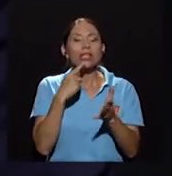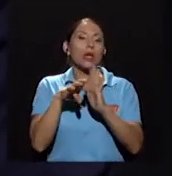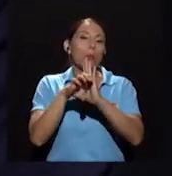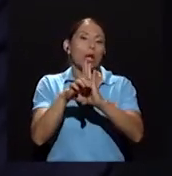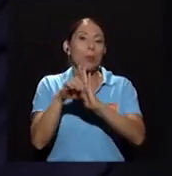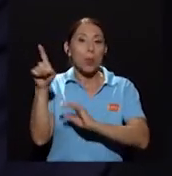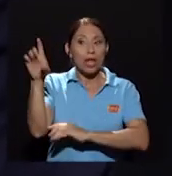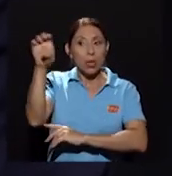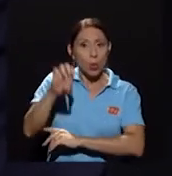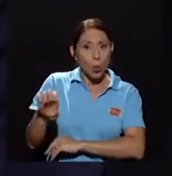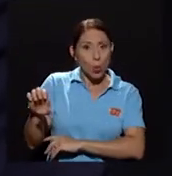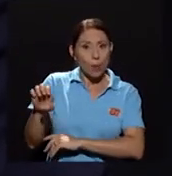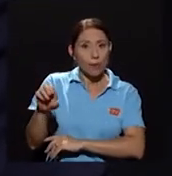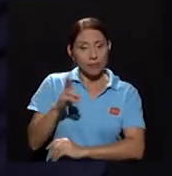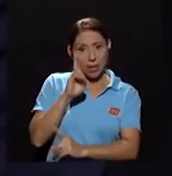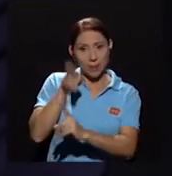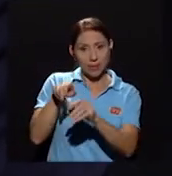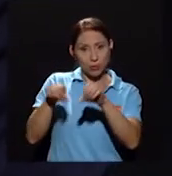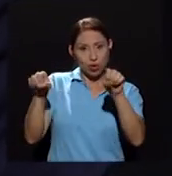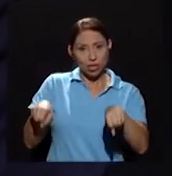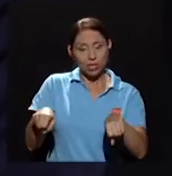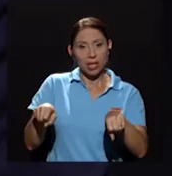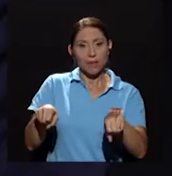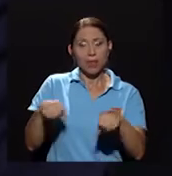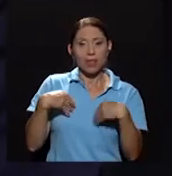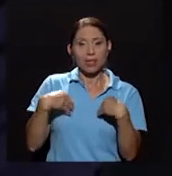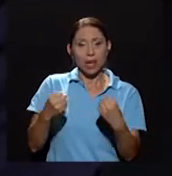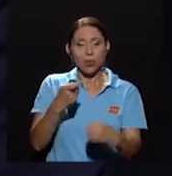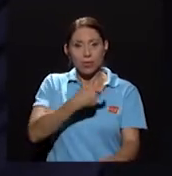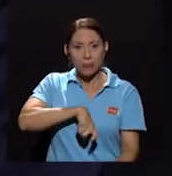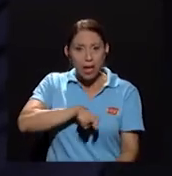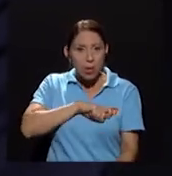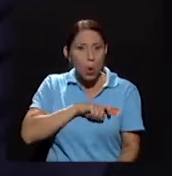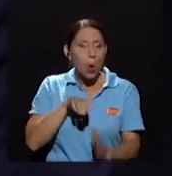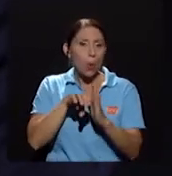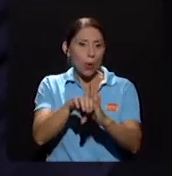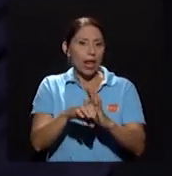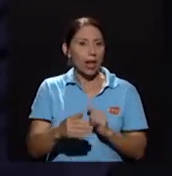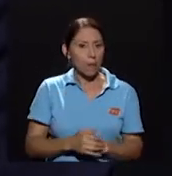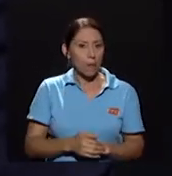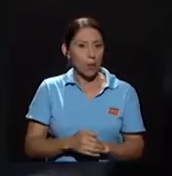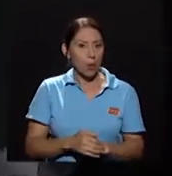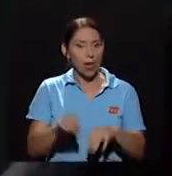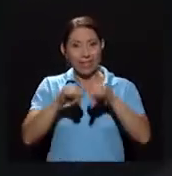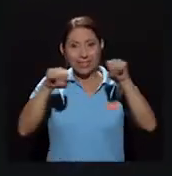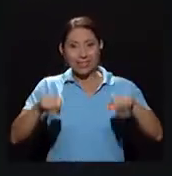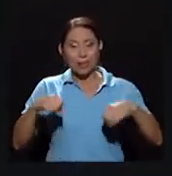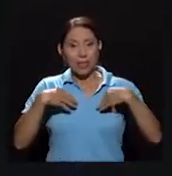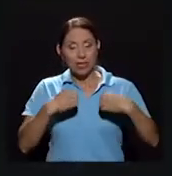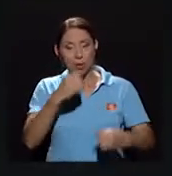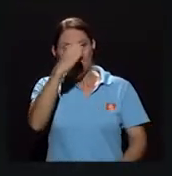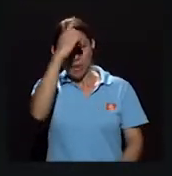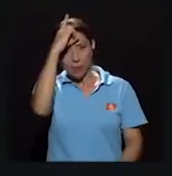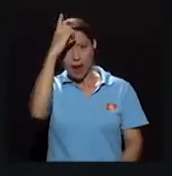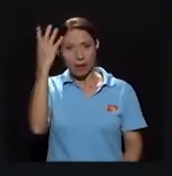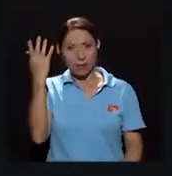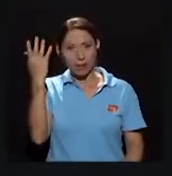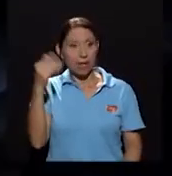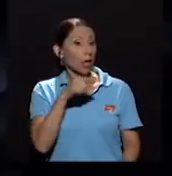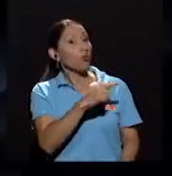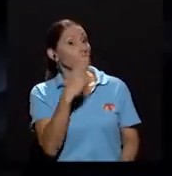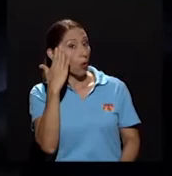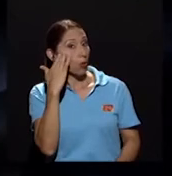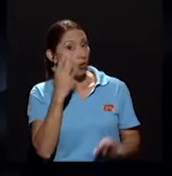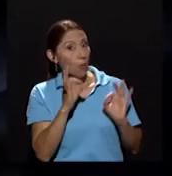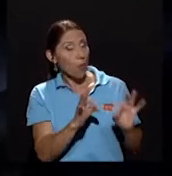como el mismo sistema de salud español por ejemplo el alemán que usted conoce muy bien es también todavía mejor